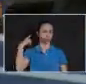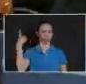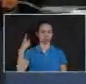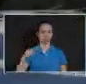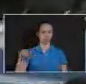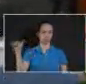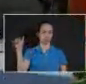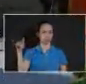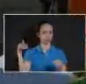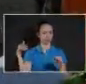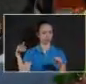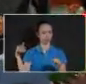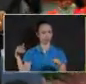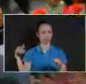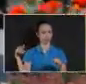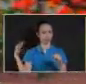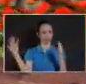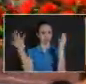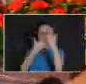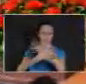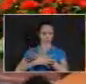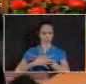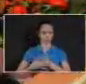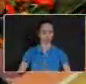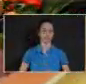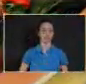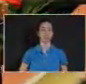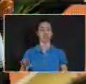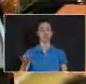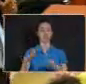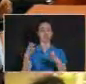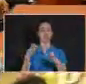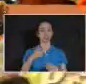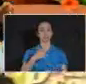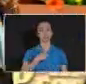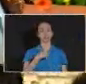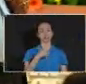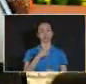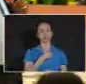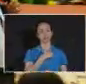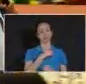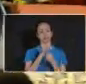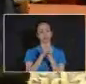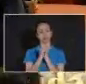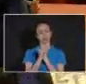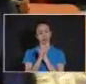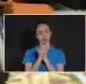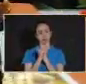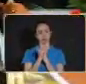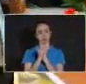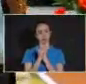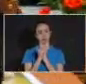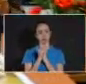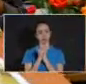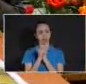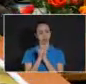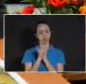Entonces yo, hermanos, por favor, Les quiero pedir esta campaña.